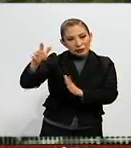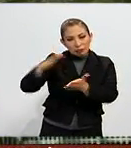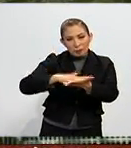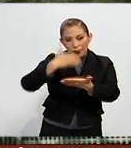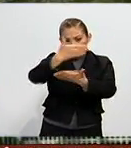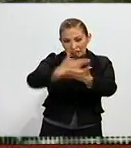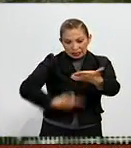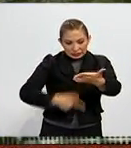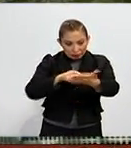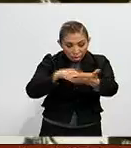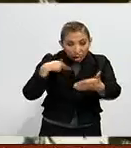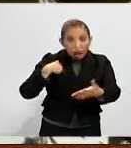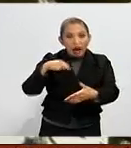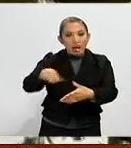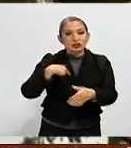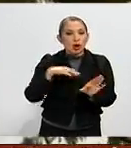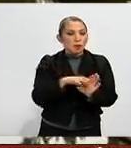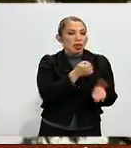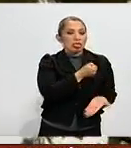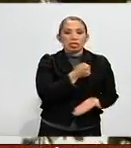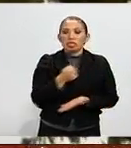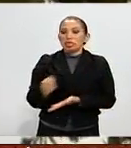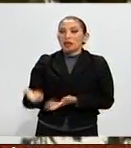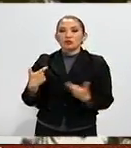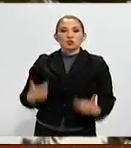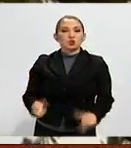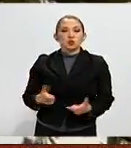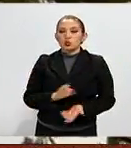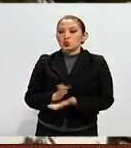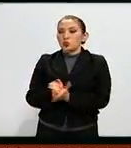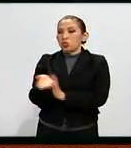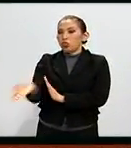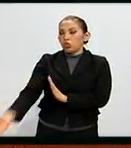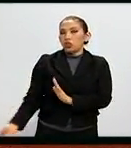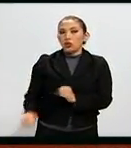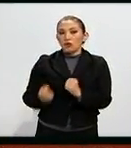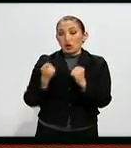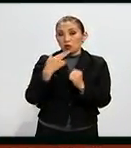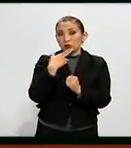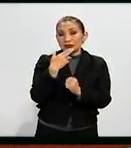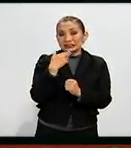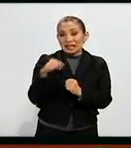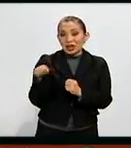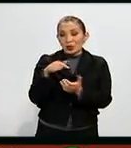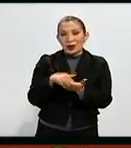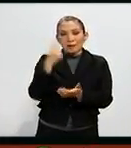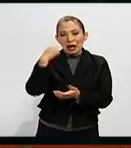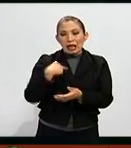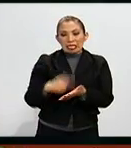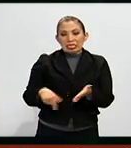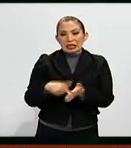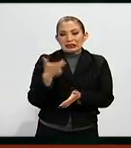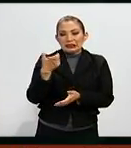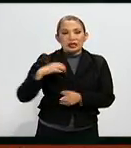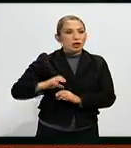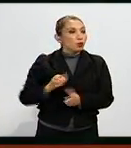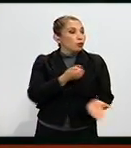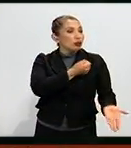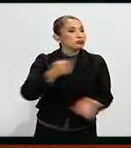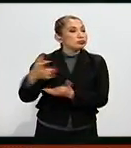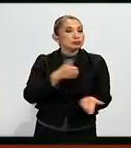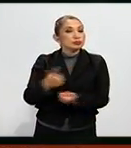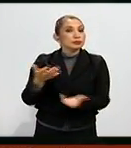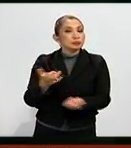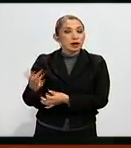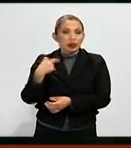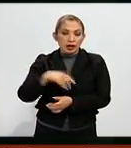documentos que revelan presuntamente cómo personas adineradas o poderosas usan los paraísos fiscales para ocultar su riqueza y de esta